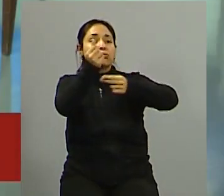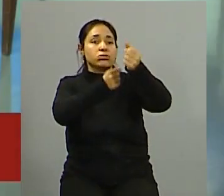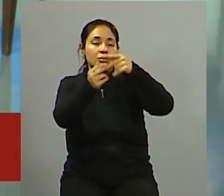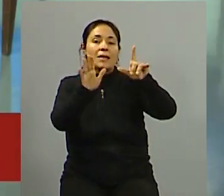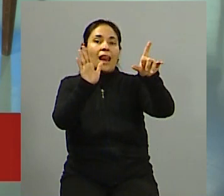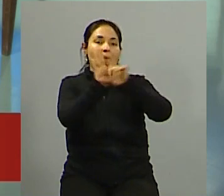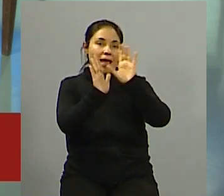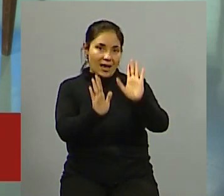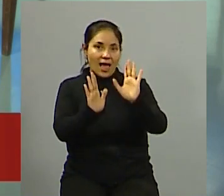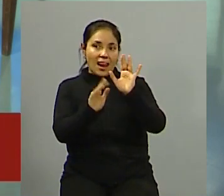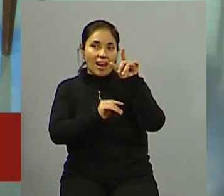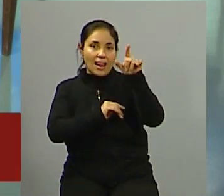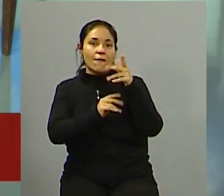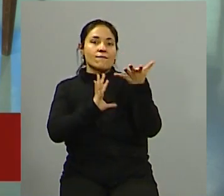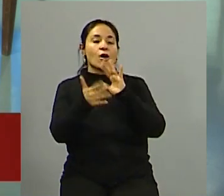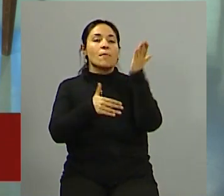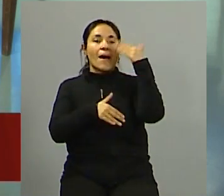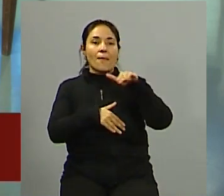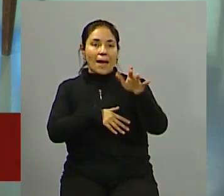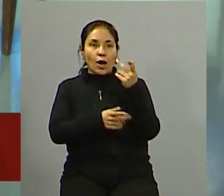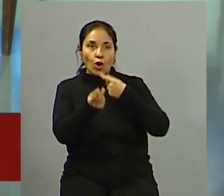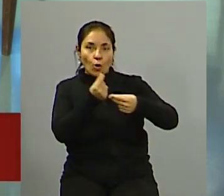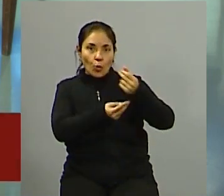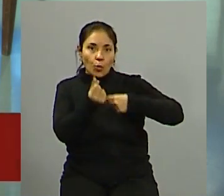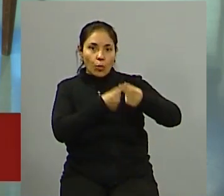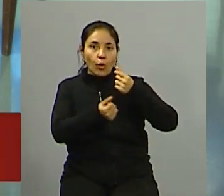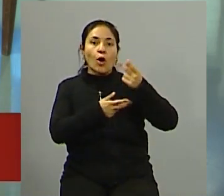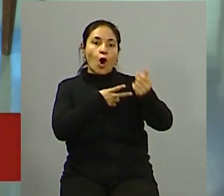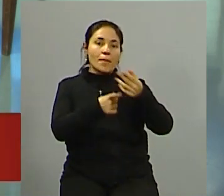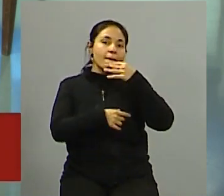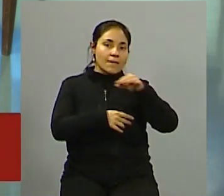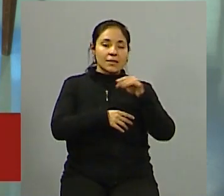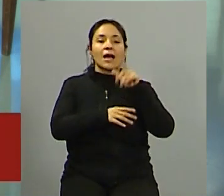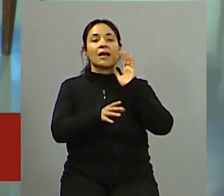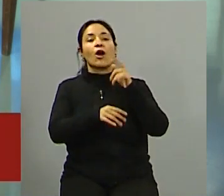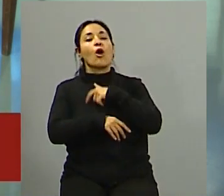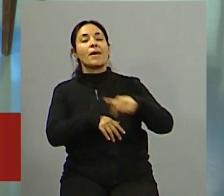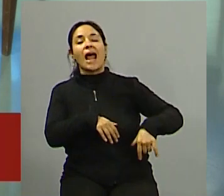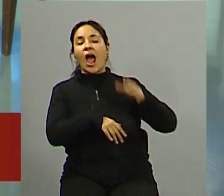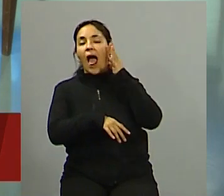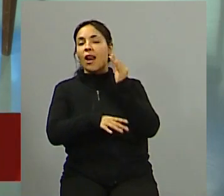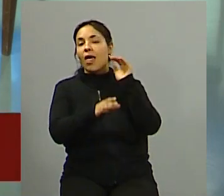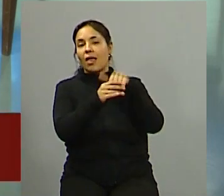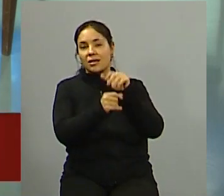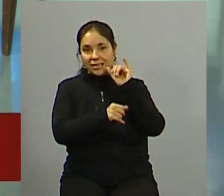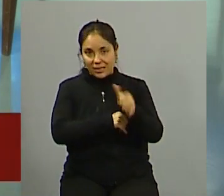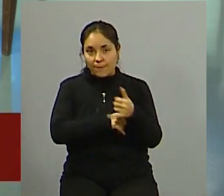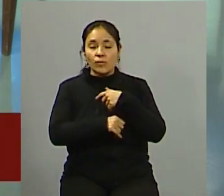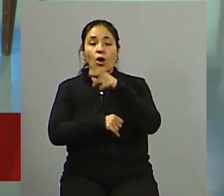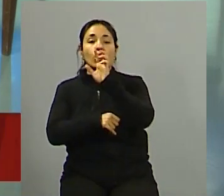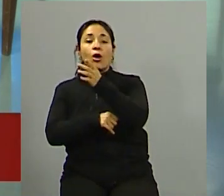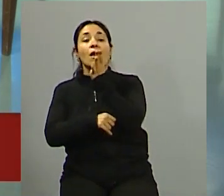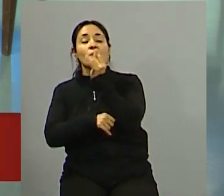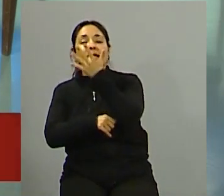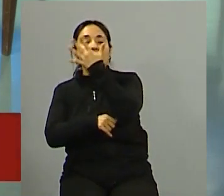legal, ya que se hace a través del sistema bancario. Con la diferencia de que ese sí está un poco intervenido por el gobierno y mientras hoy el dólar blue está en 550 y